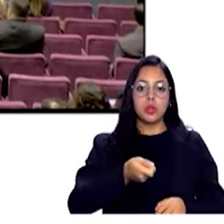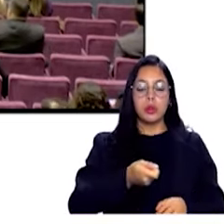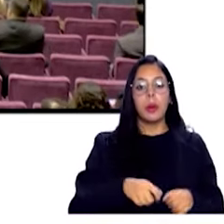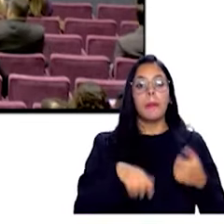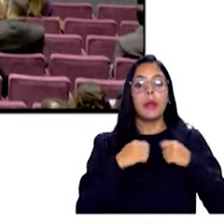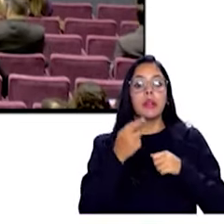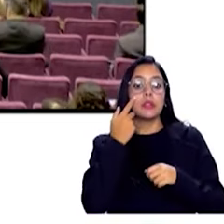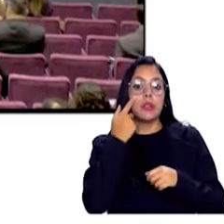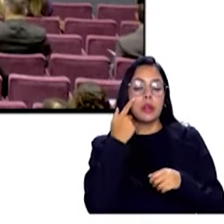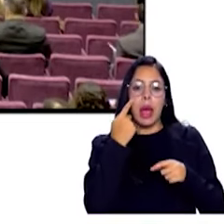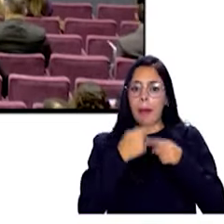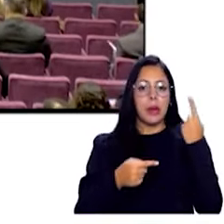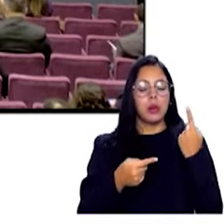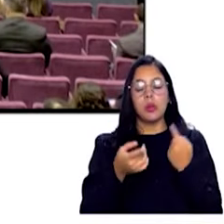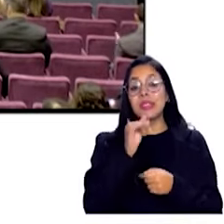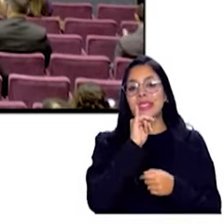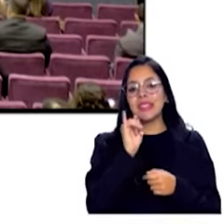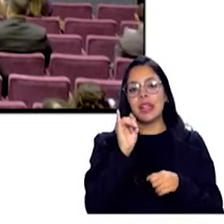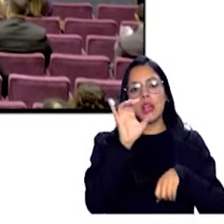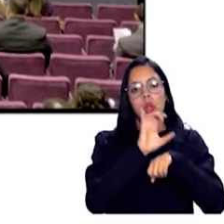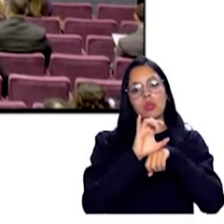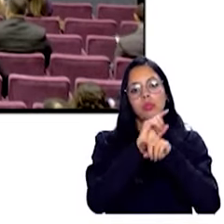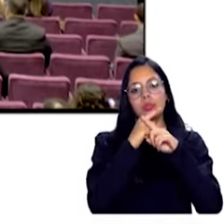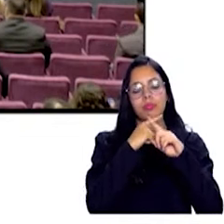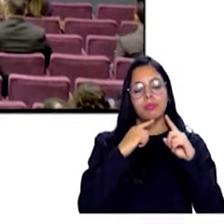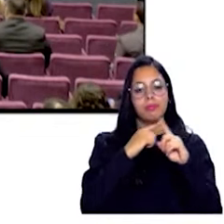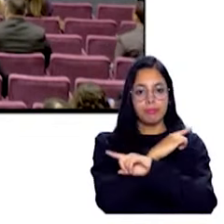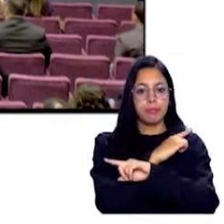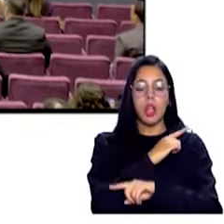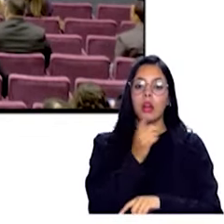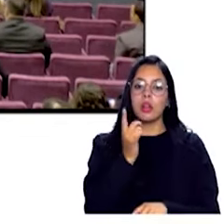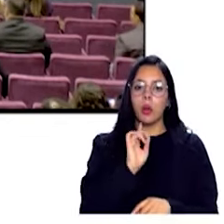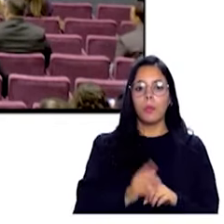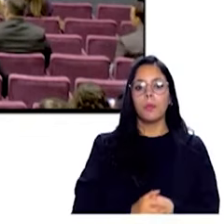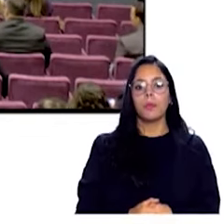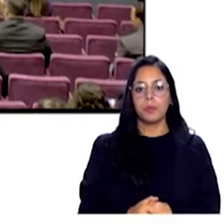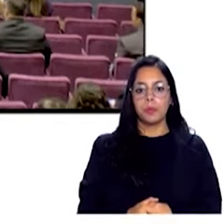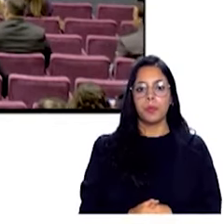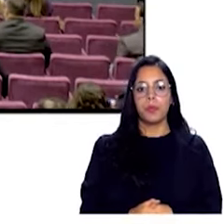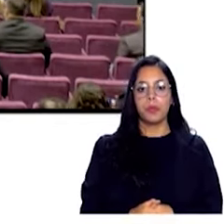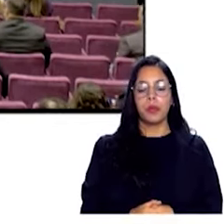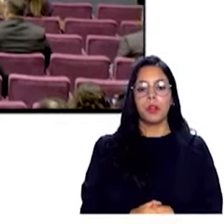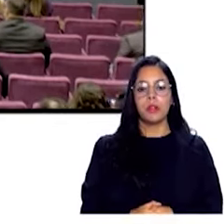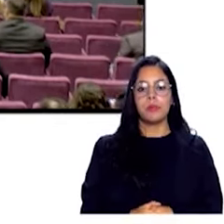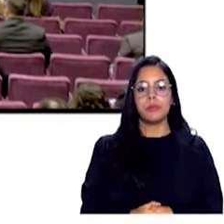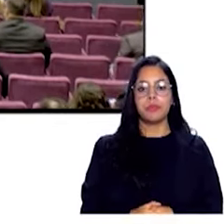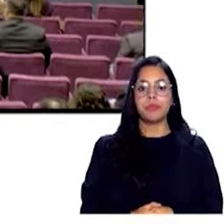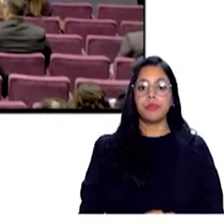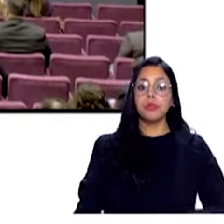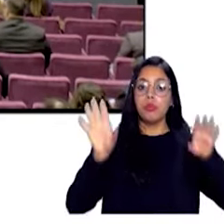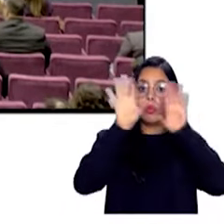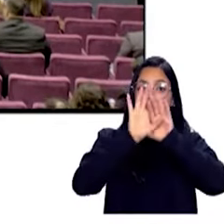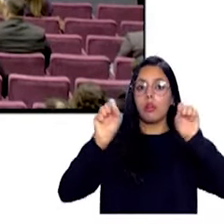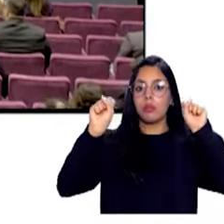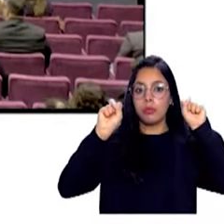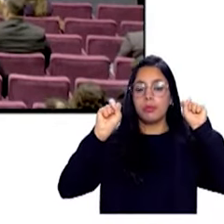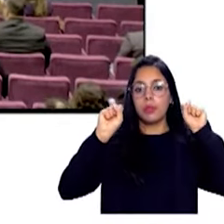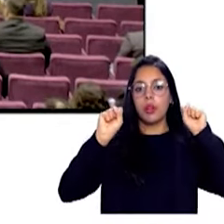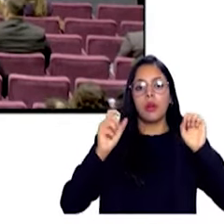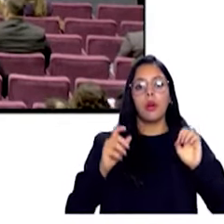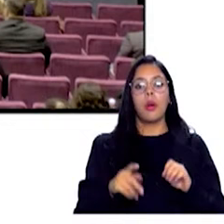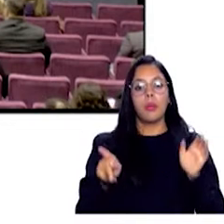esta situación el tribunal constitucional es el máximo intérprete de la constitución y los tribunales Y el tribunal Supremo con SUS